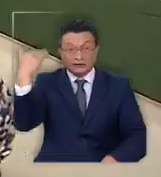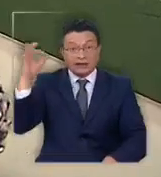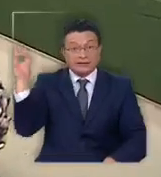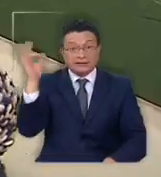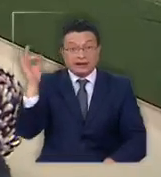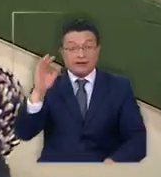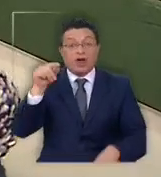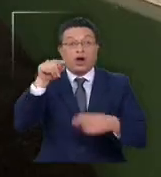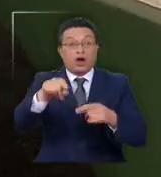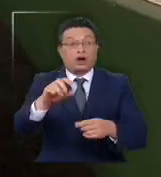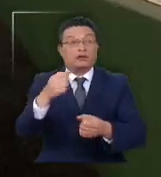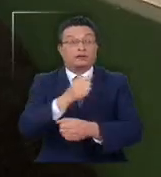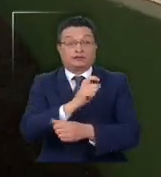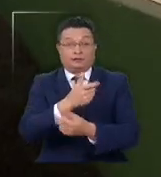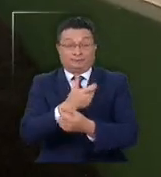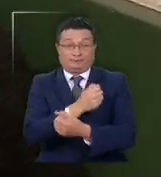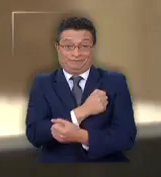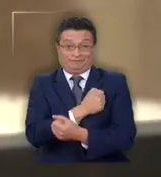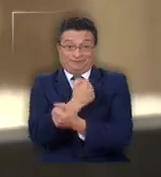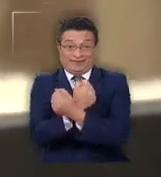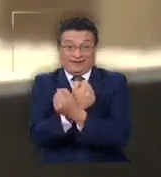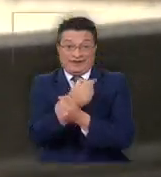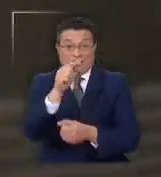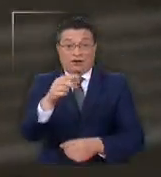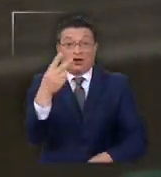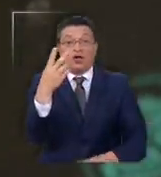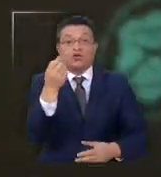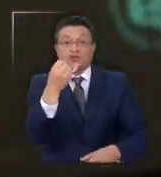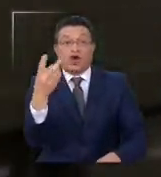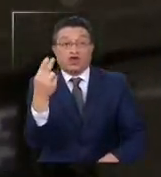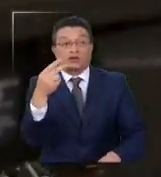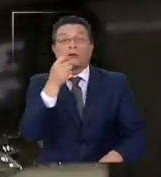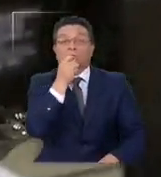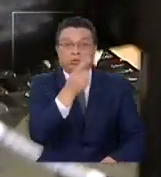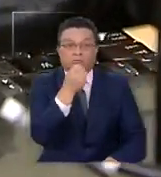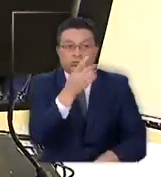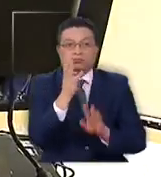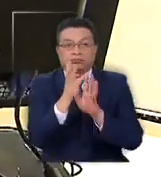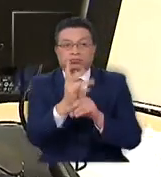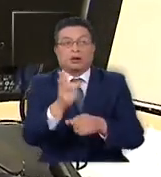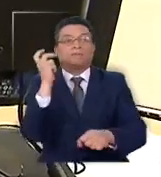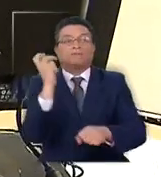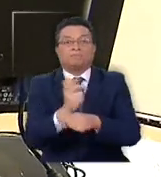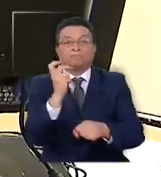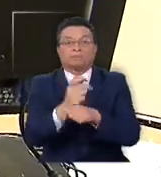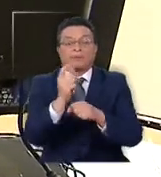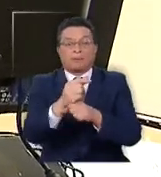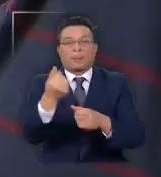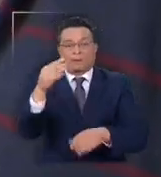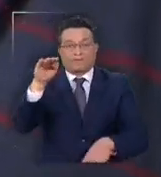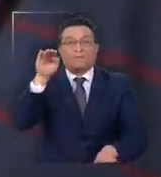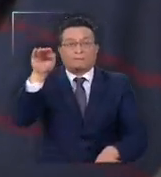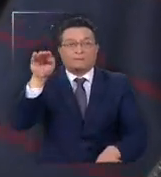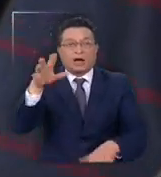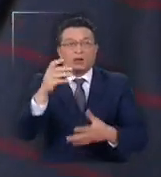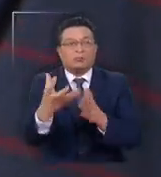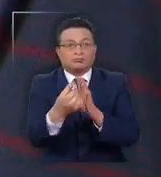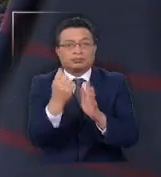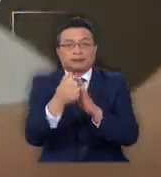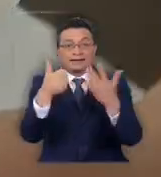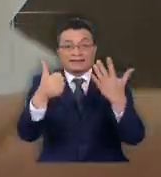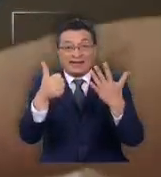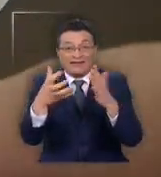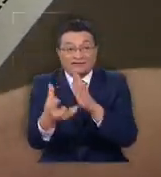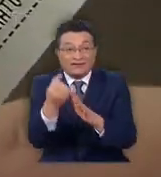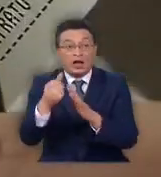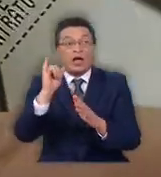la 12ª comisaría de San Miguel ha estado repleta. La denuncia se repite. Giros hechos desde cuentas corrientes de al menos 6 bancos